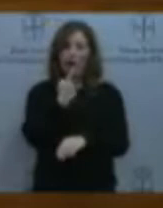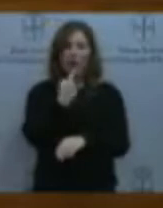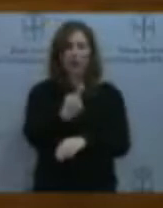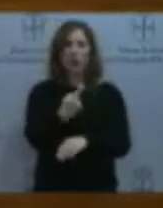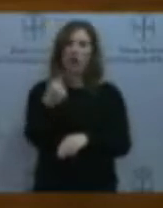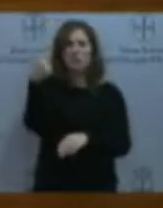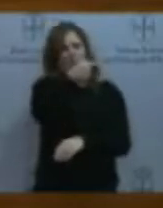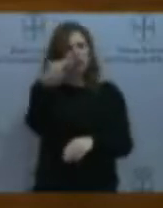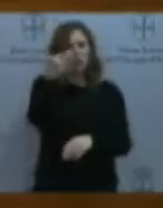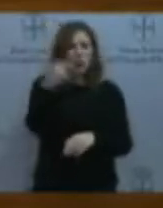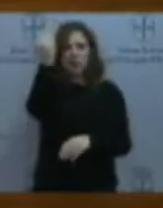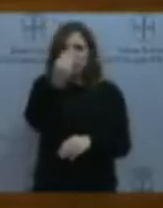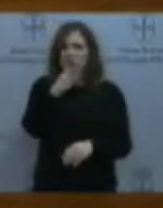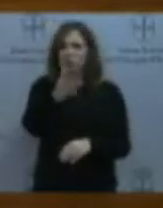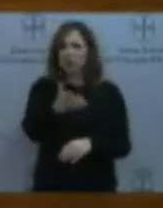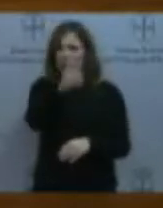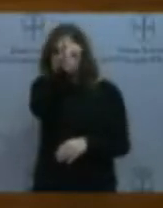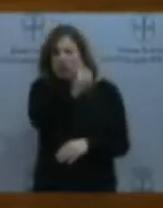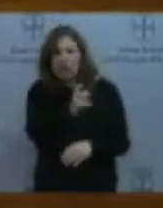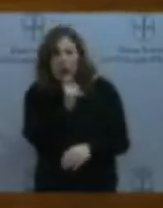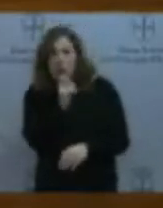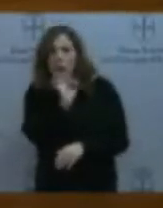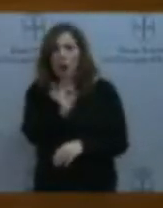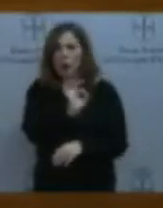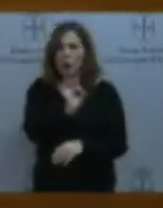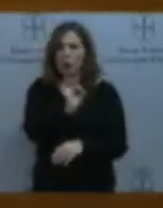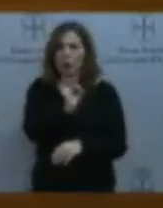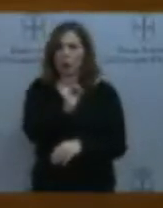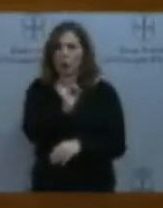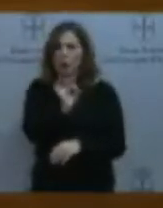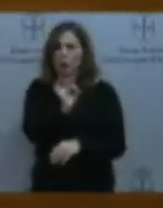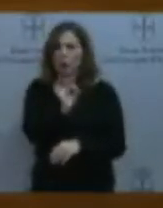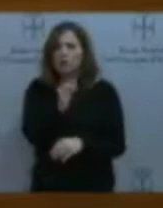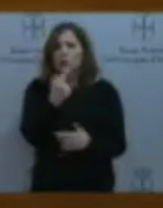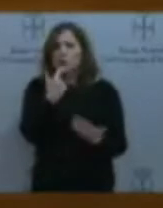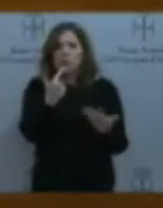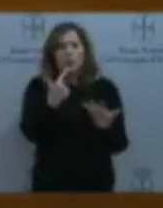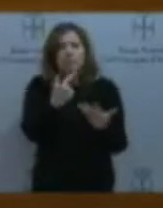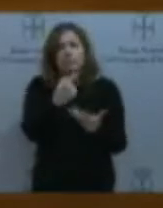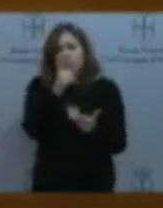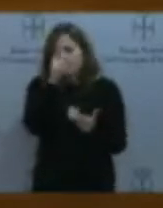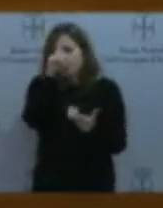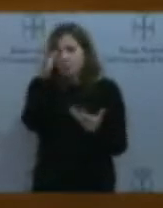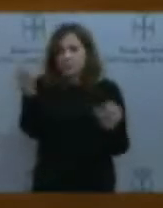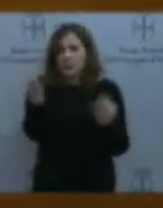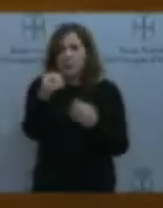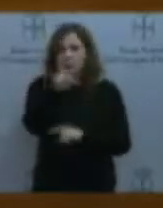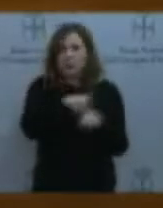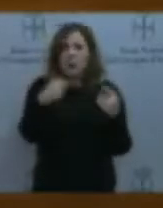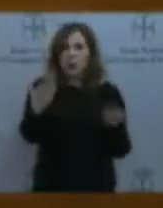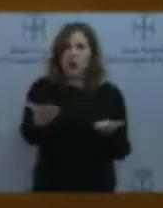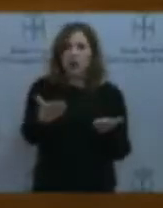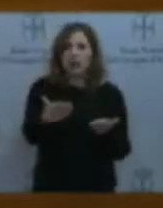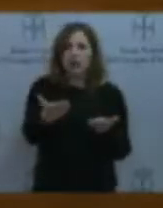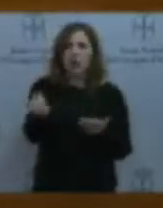saben saborear, ¿no? O que consumen opio de la melancolía y no se lo acaban de creer. ¿Saben cuál es el problema? No es